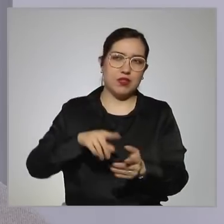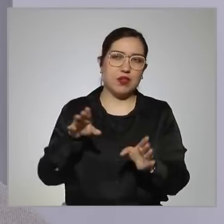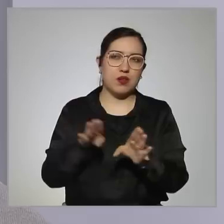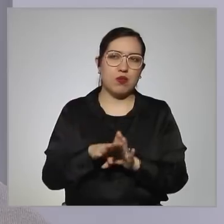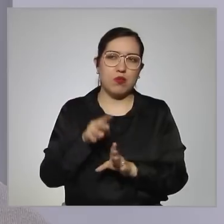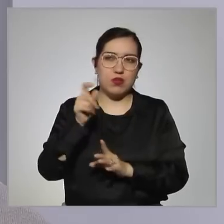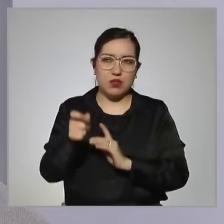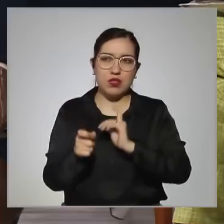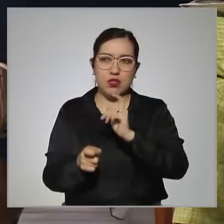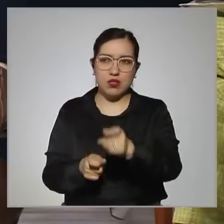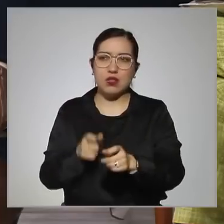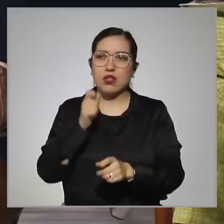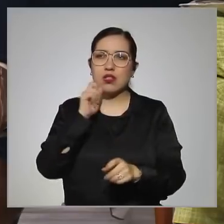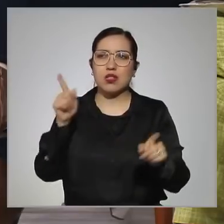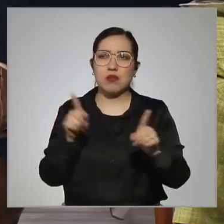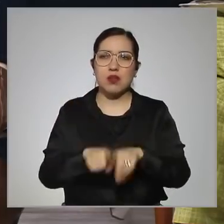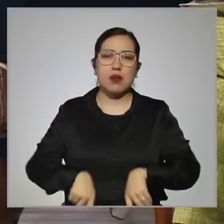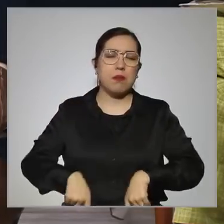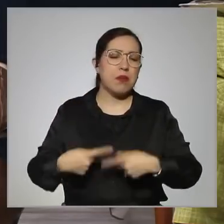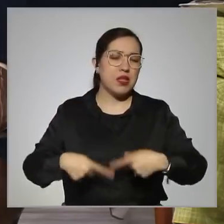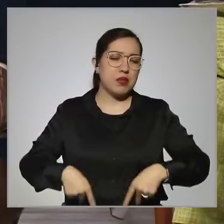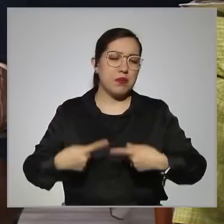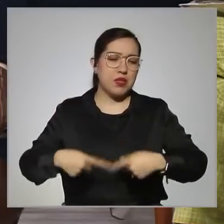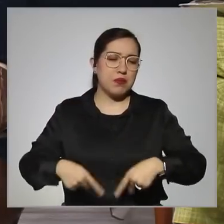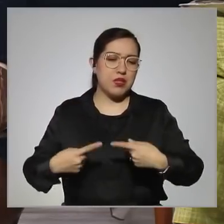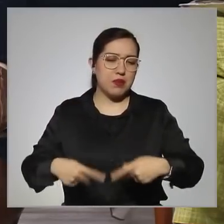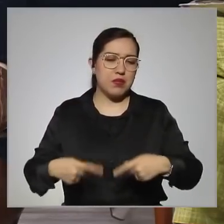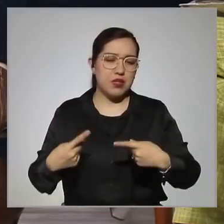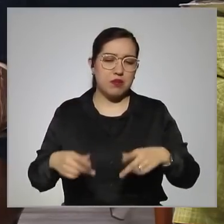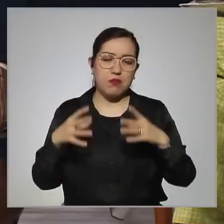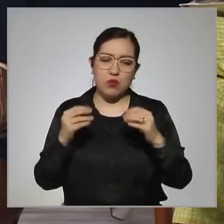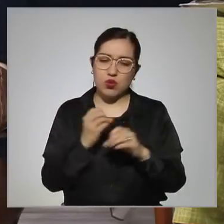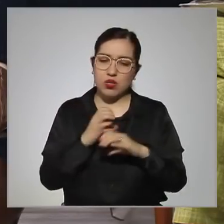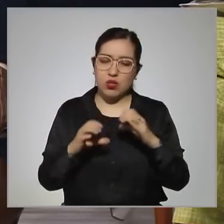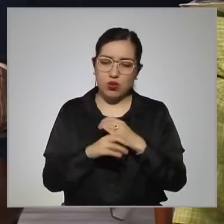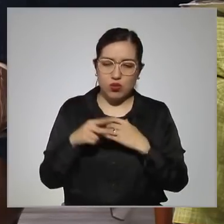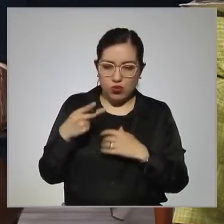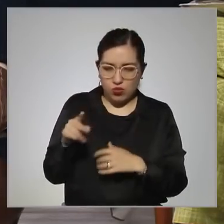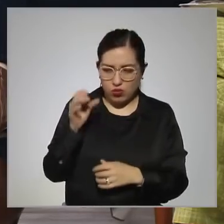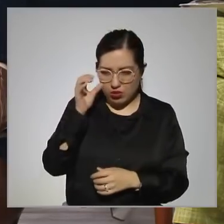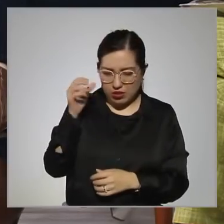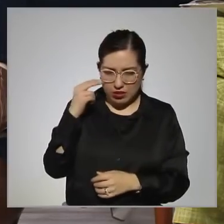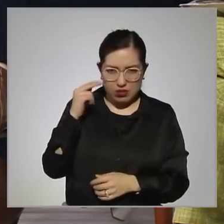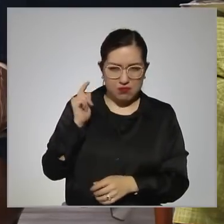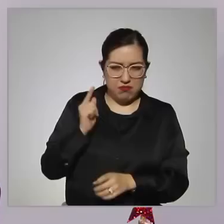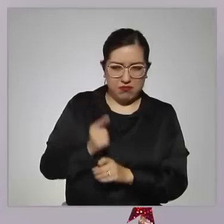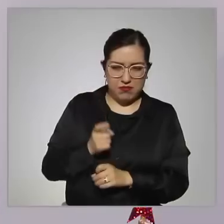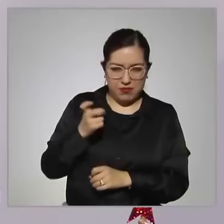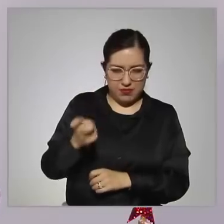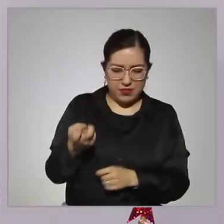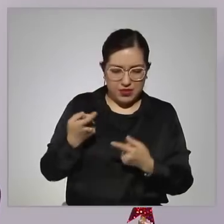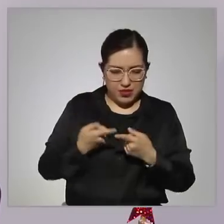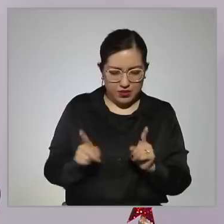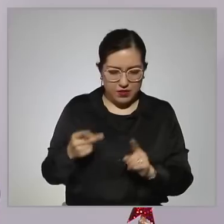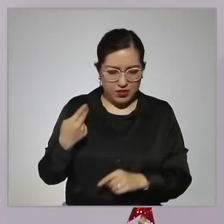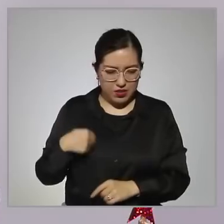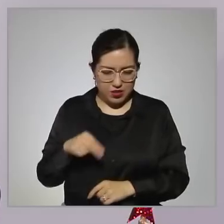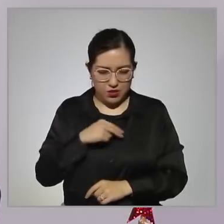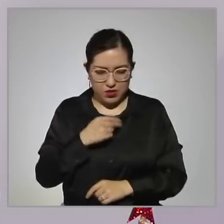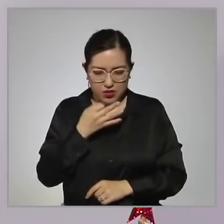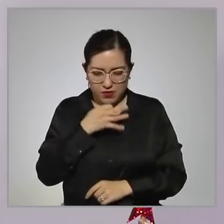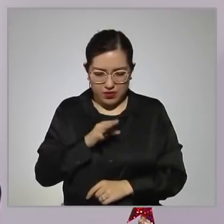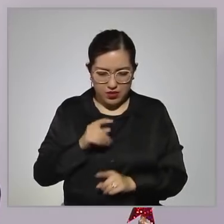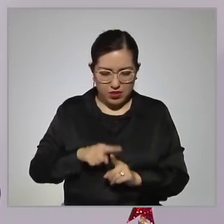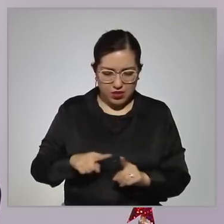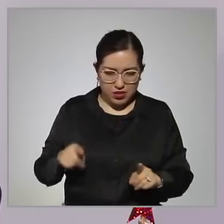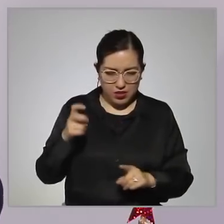Y el comercio abundante del comercio chino, y dice uno, esta celebración es diferente de la nuestra, Sí, ciertamente, muy